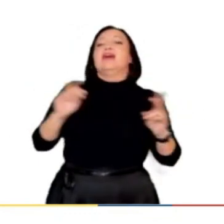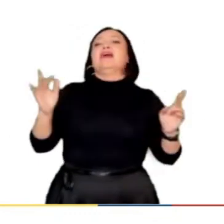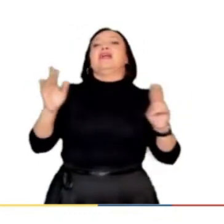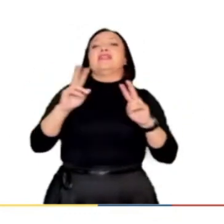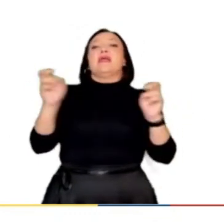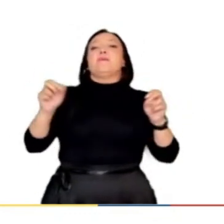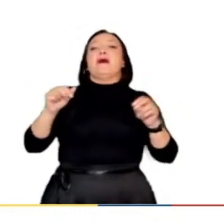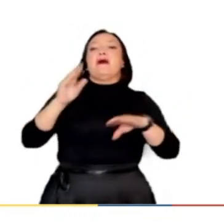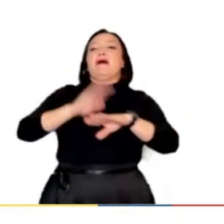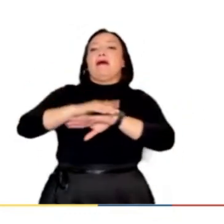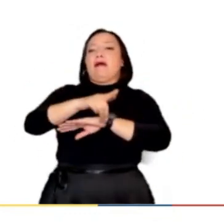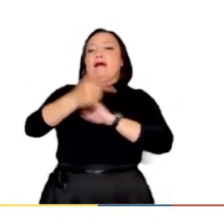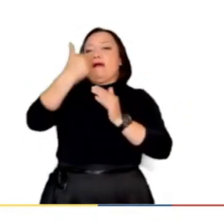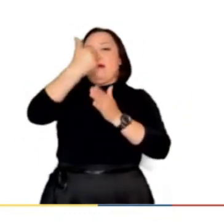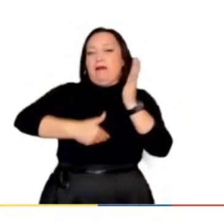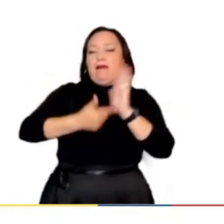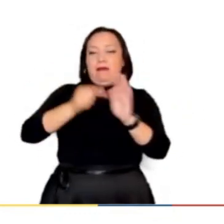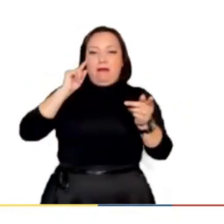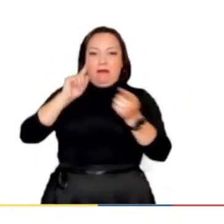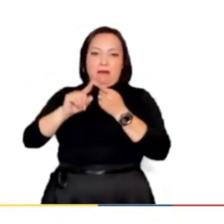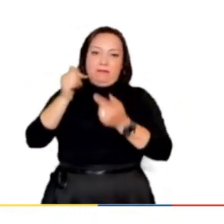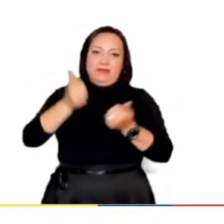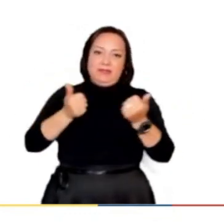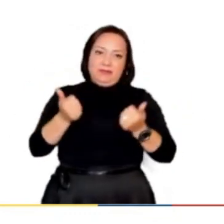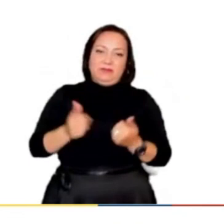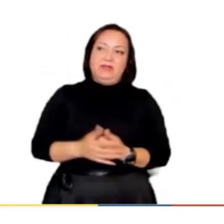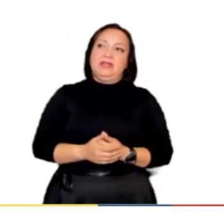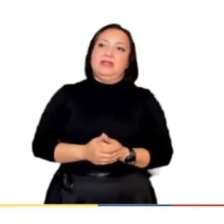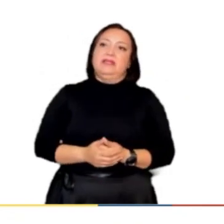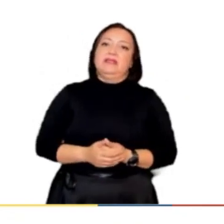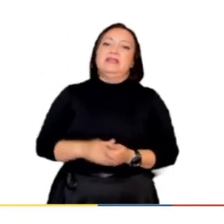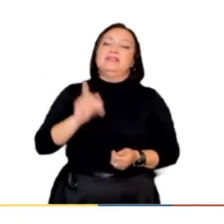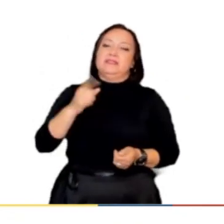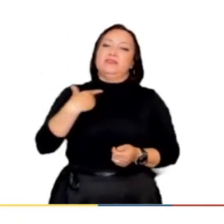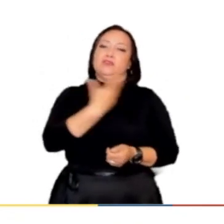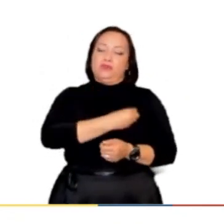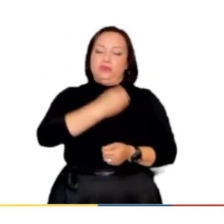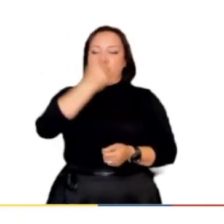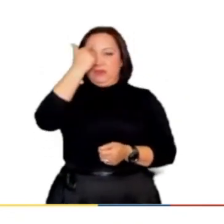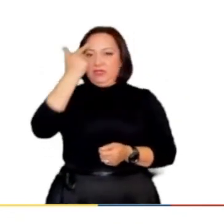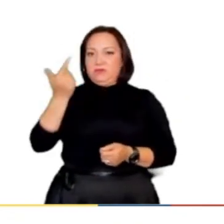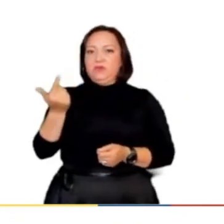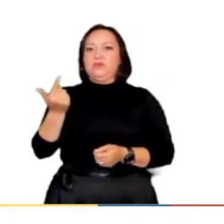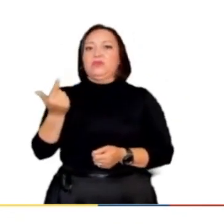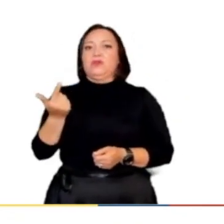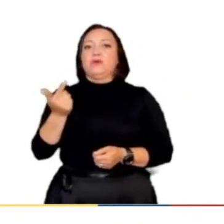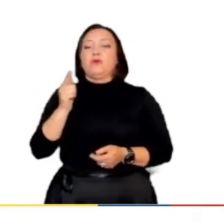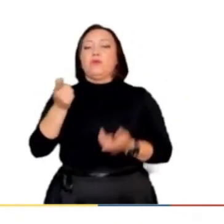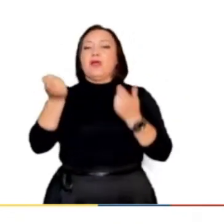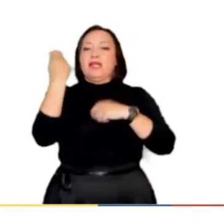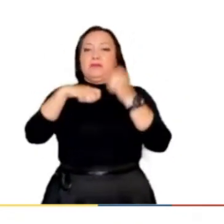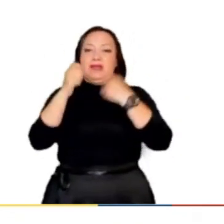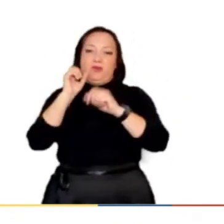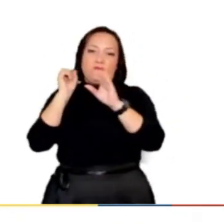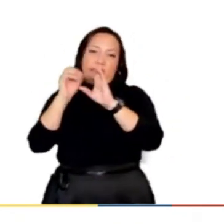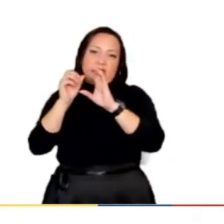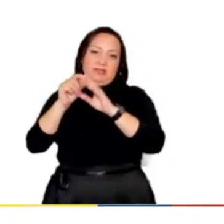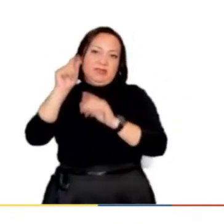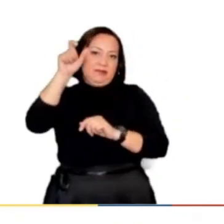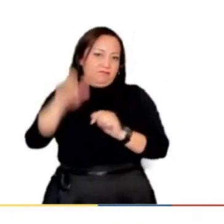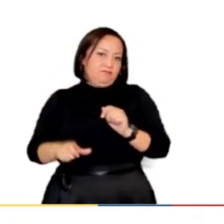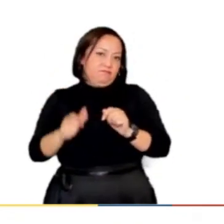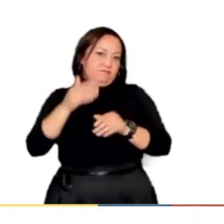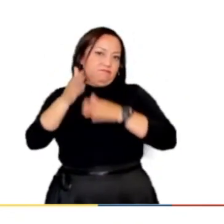o definición de causal objetiva. Cuando uno analiza el requerimiento de información que hace el banco comercial al cliente en